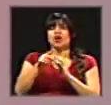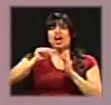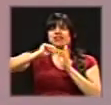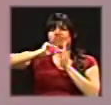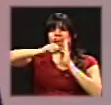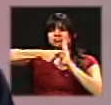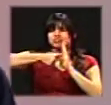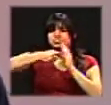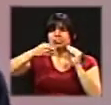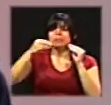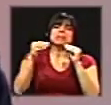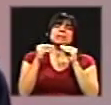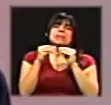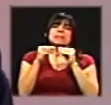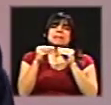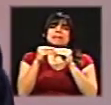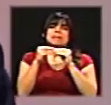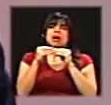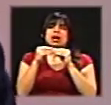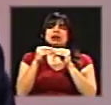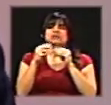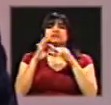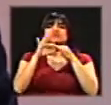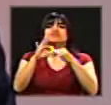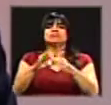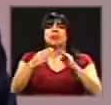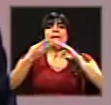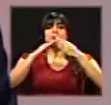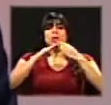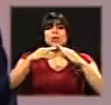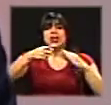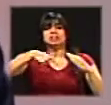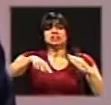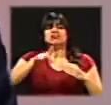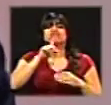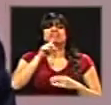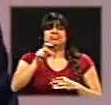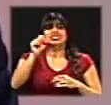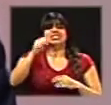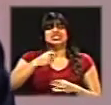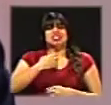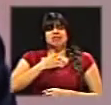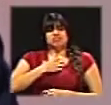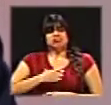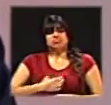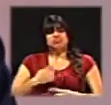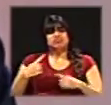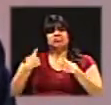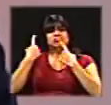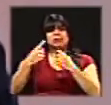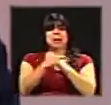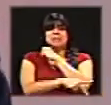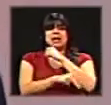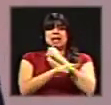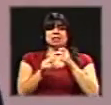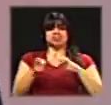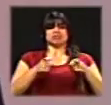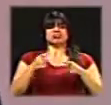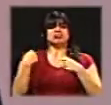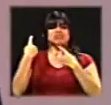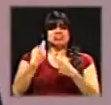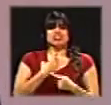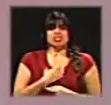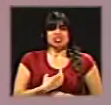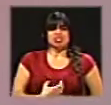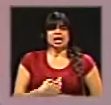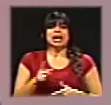más en alguna población que sí está descontenta con la forma en que se llevan las cosas en el país, y entonces esa